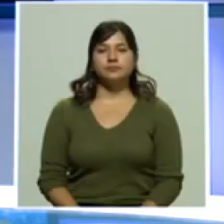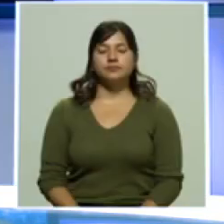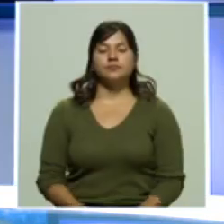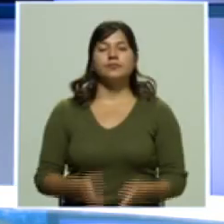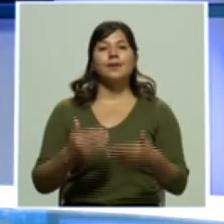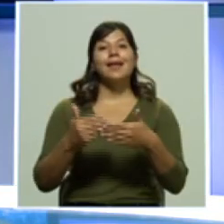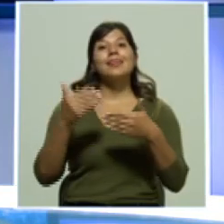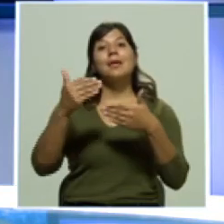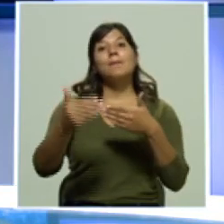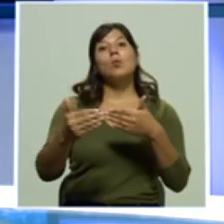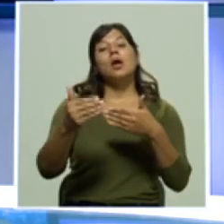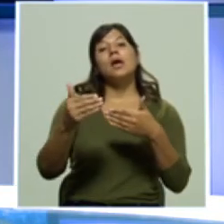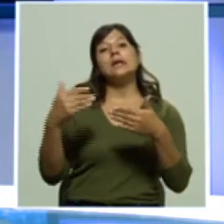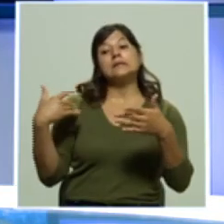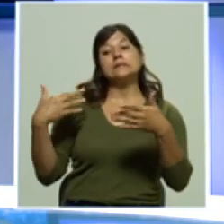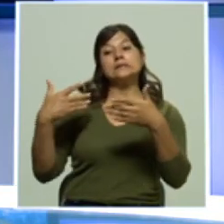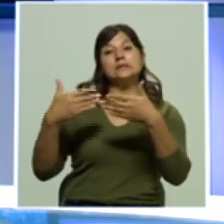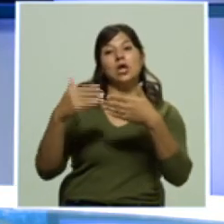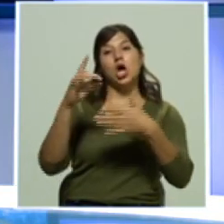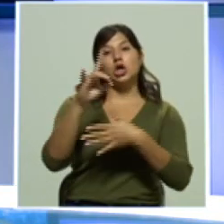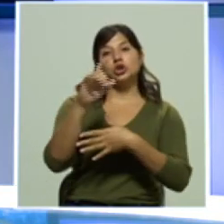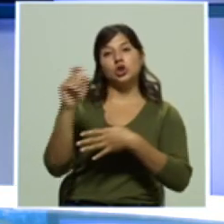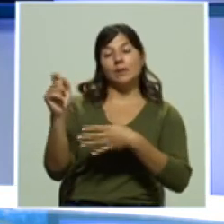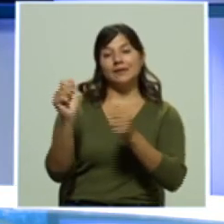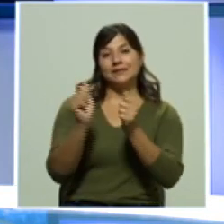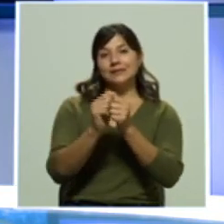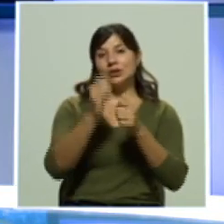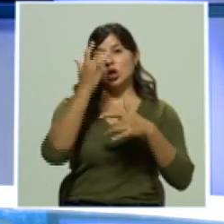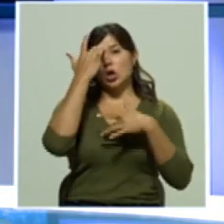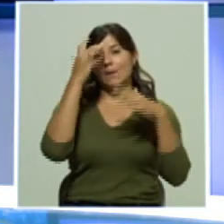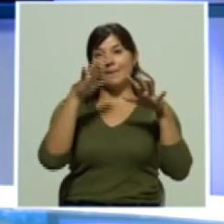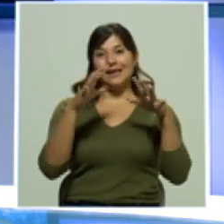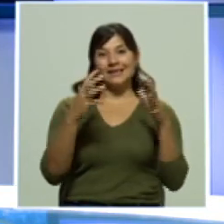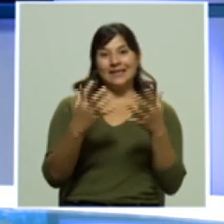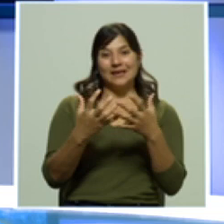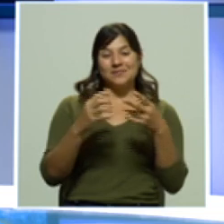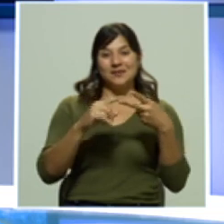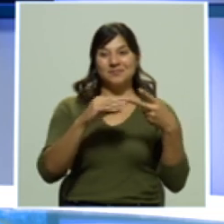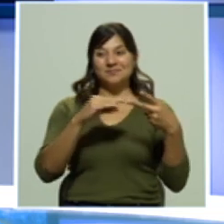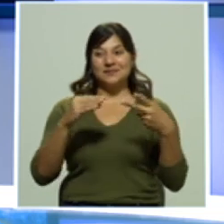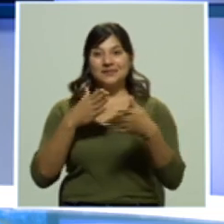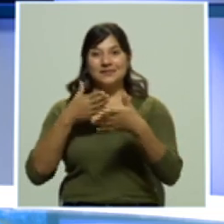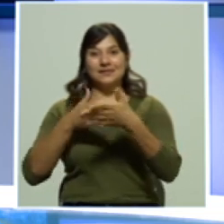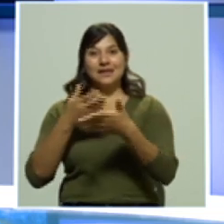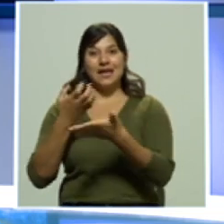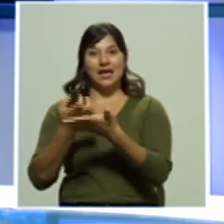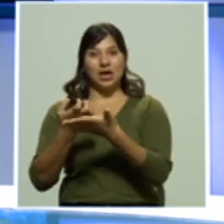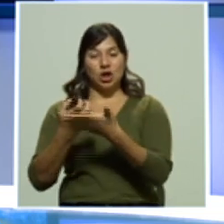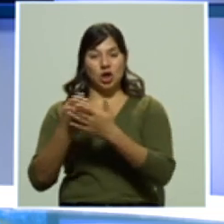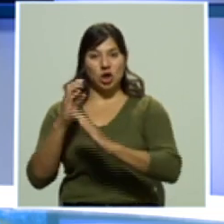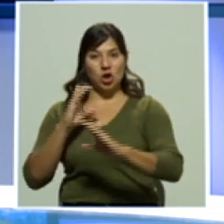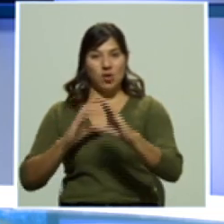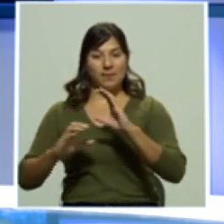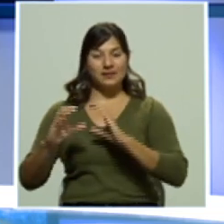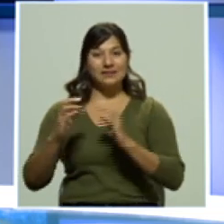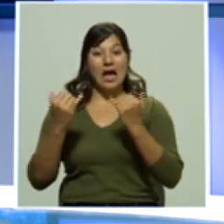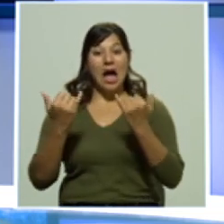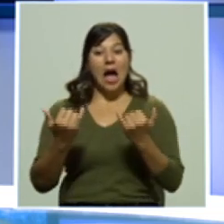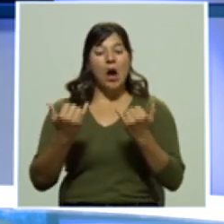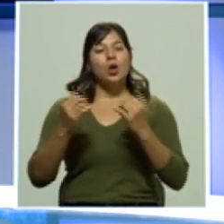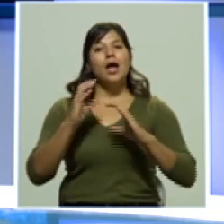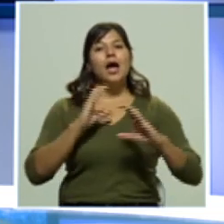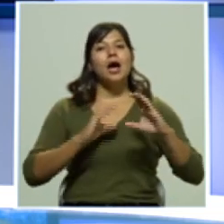Después de 8 meses de pandemia y contracción comercial, existe una enorme necesidad entre los